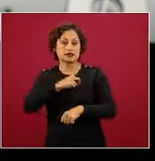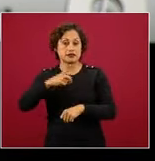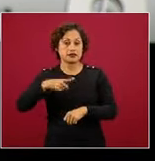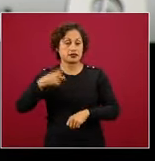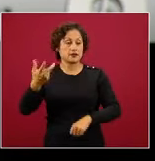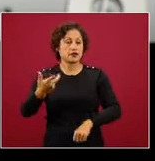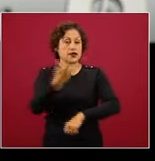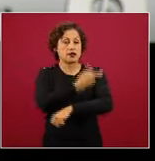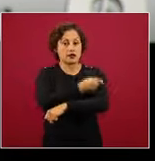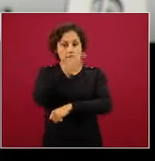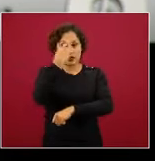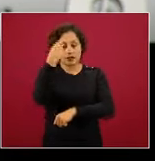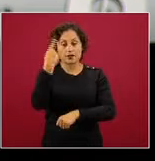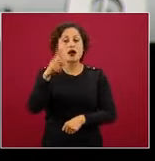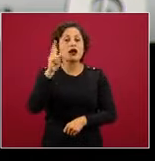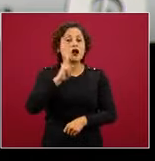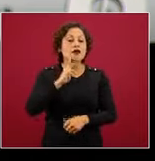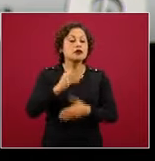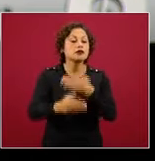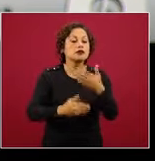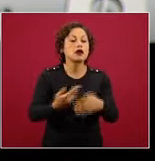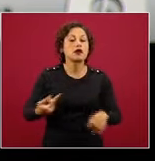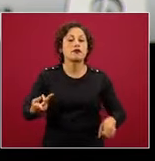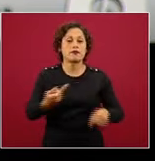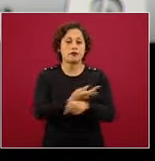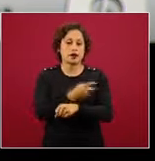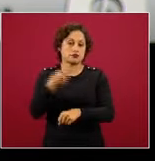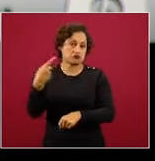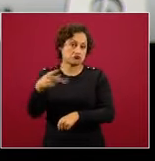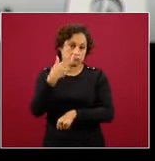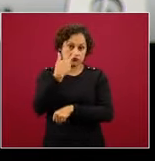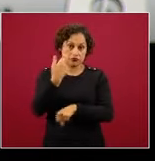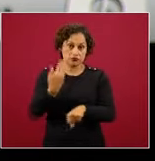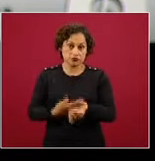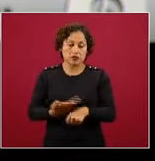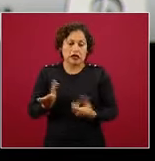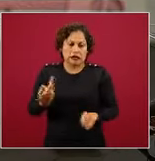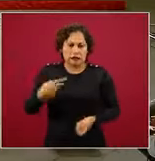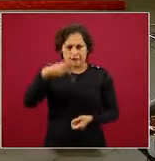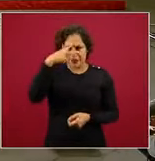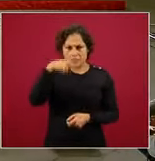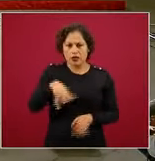vacuna. Entonces, ¿esto qué implica para México y cómo se va a hacer?